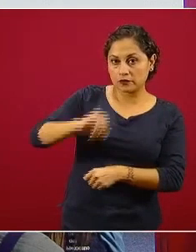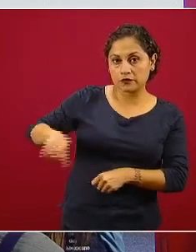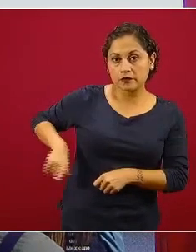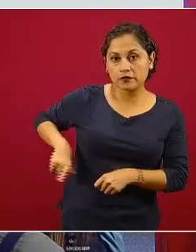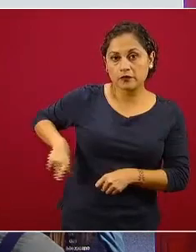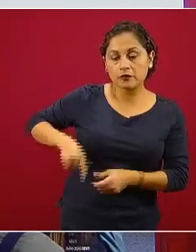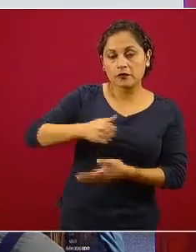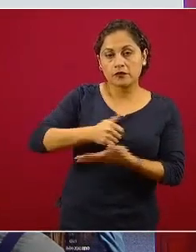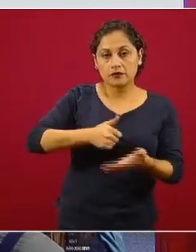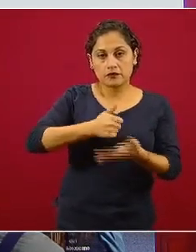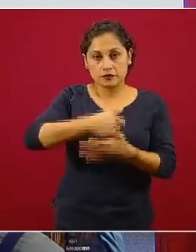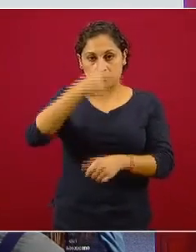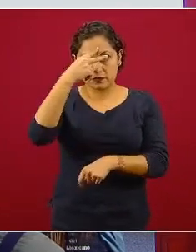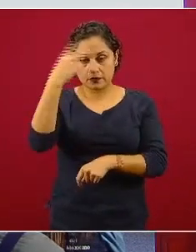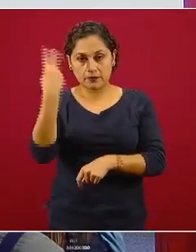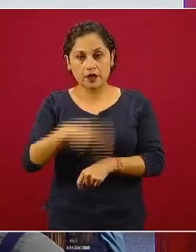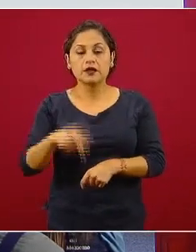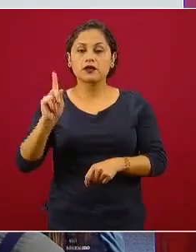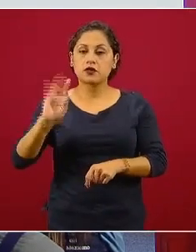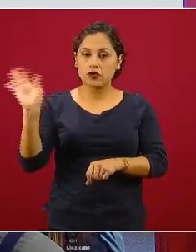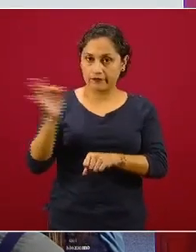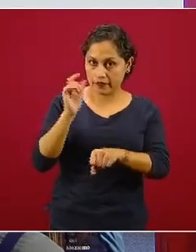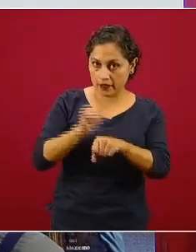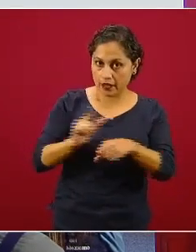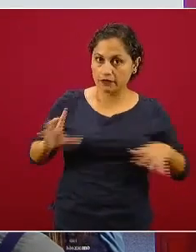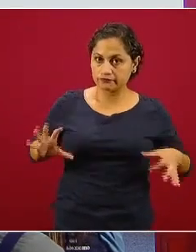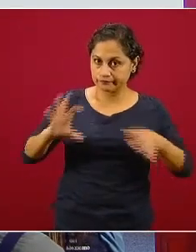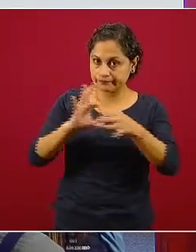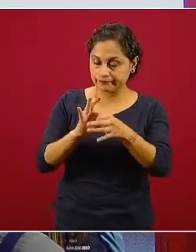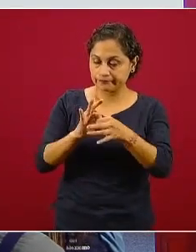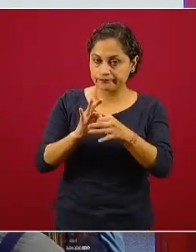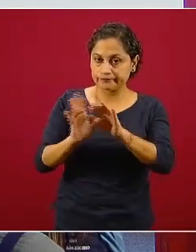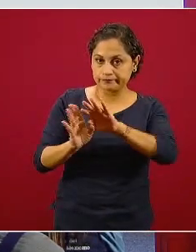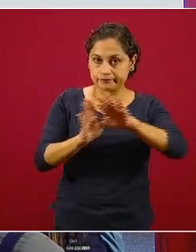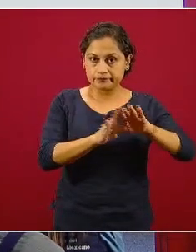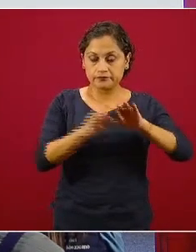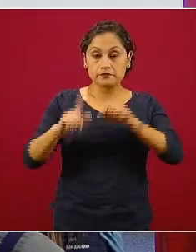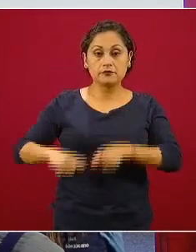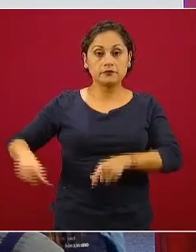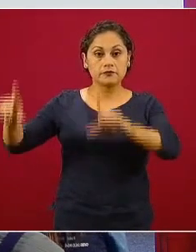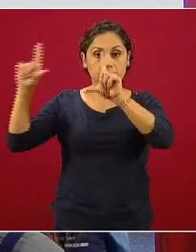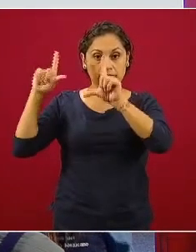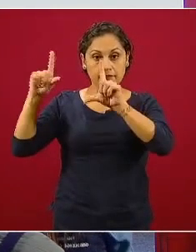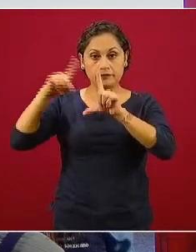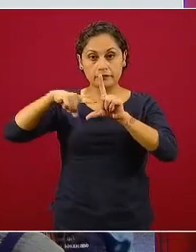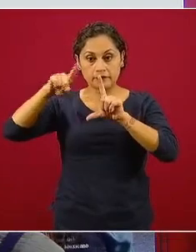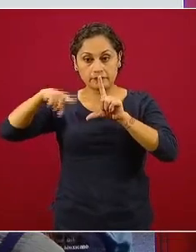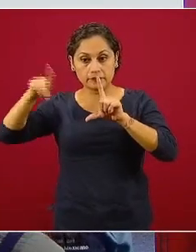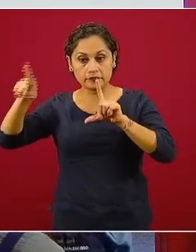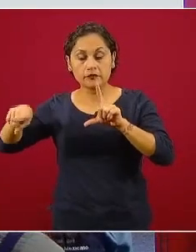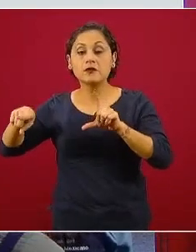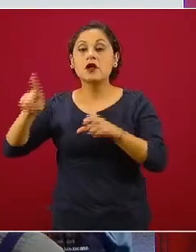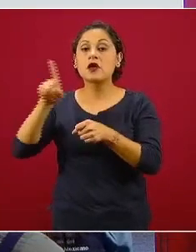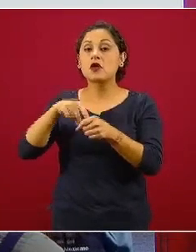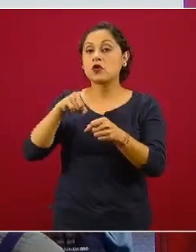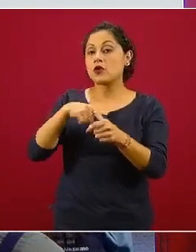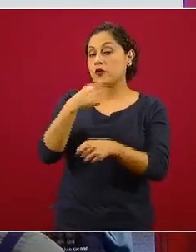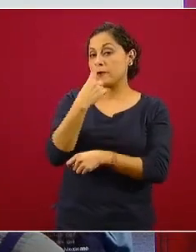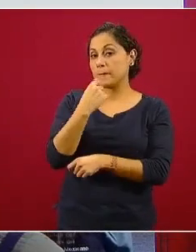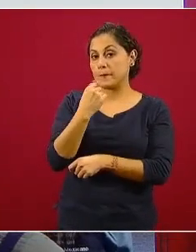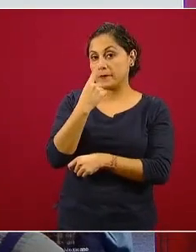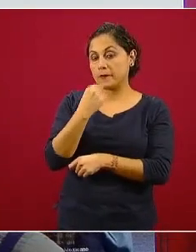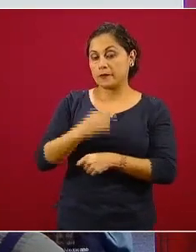federal. Bueno, regresemos ahora sí a la gráfica. Esta gráfica tiene en color rojo,